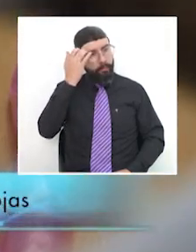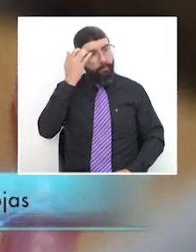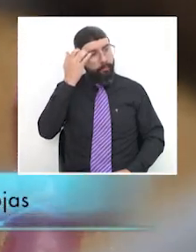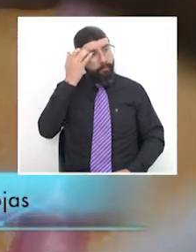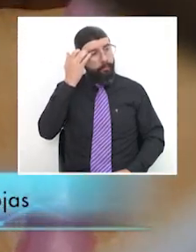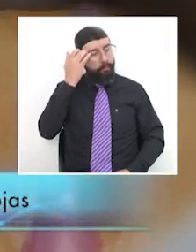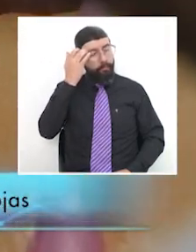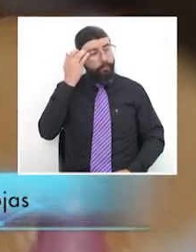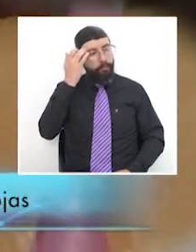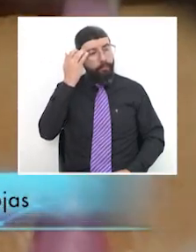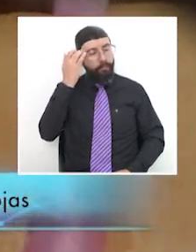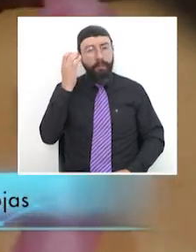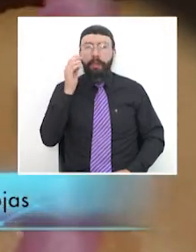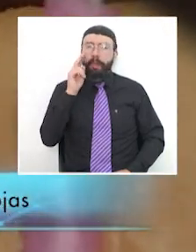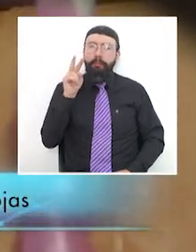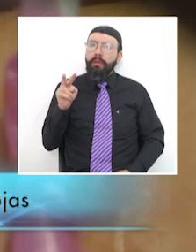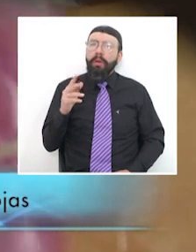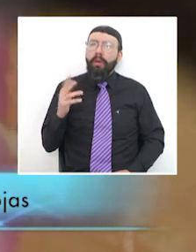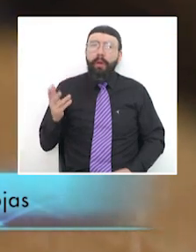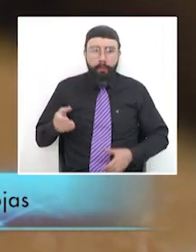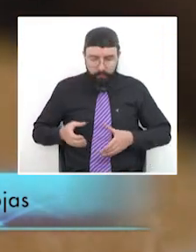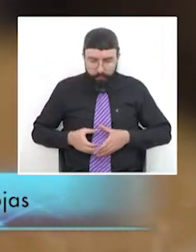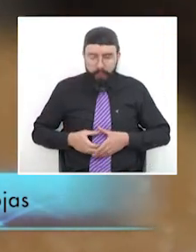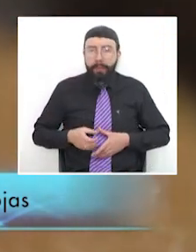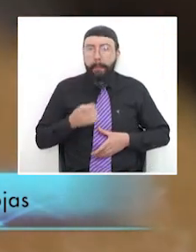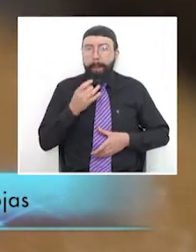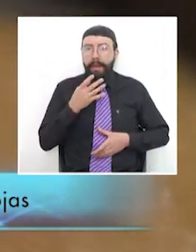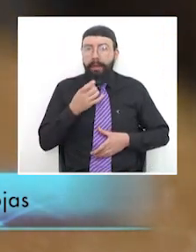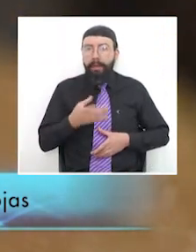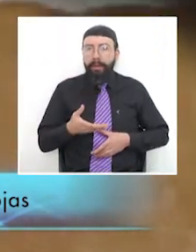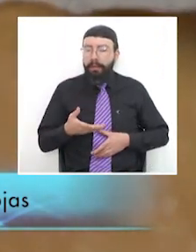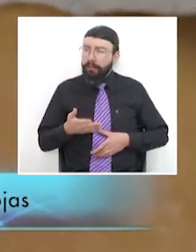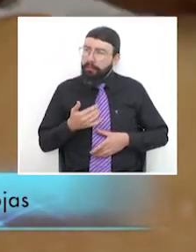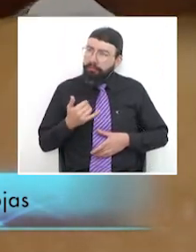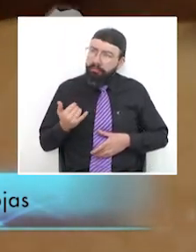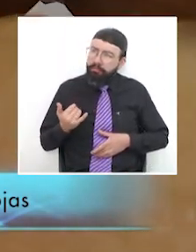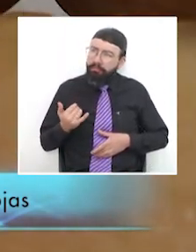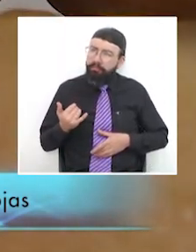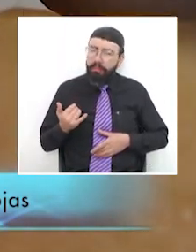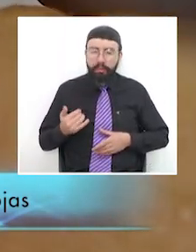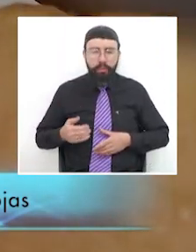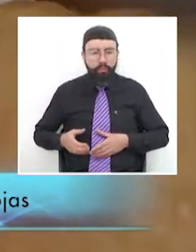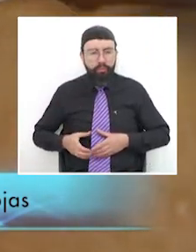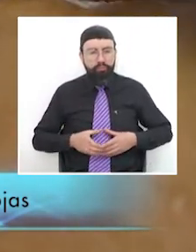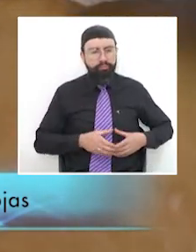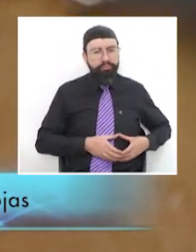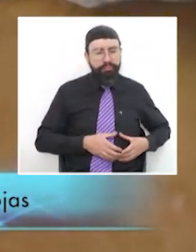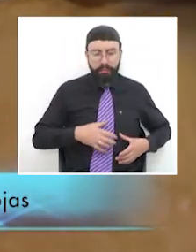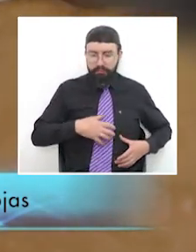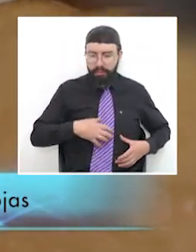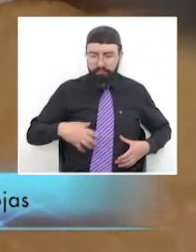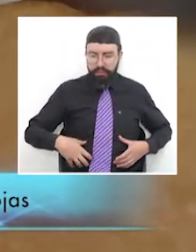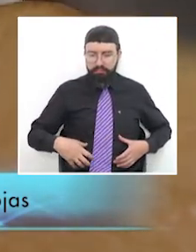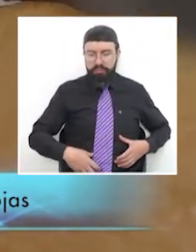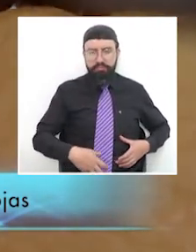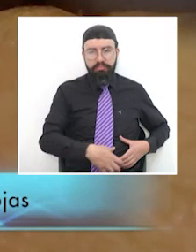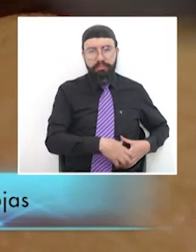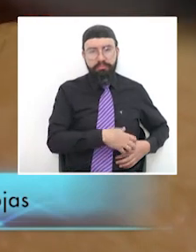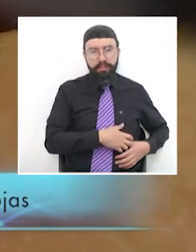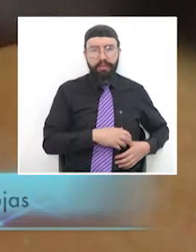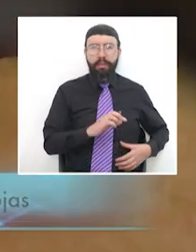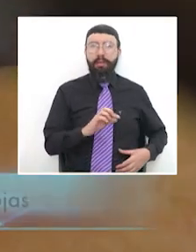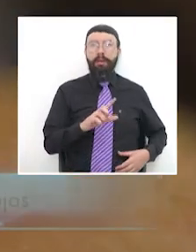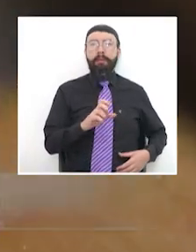Para poder ver cómo está el páncreas, cómo está el eje